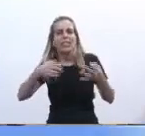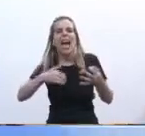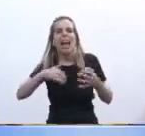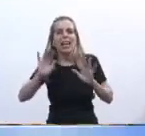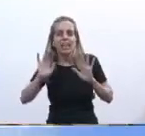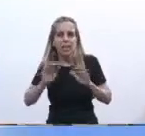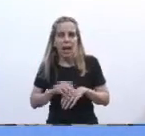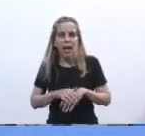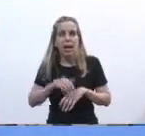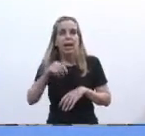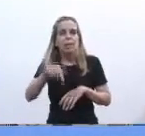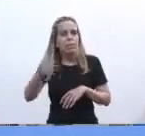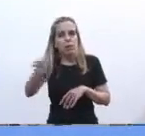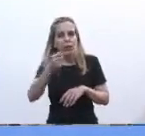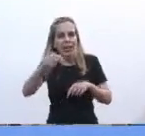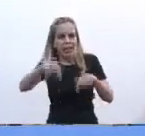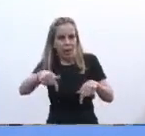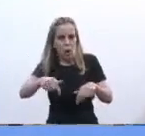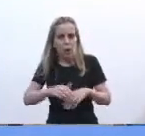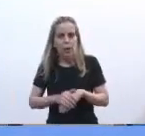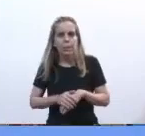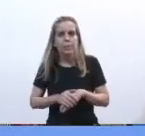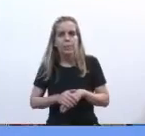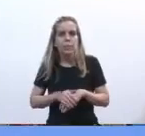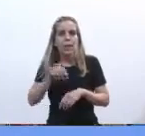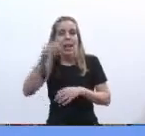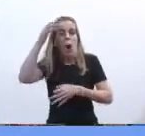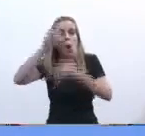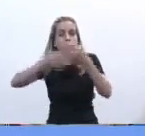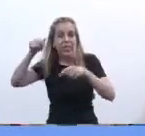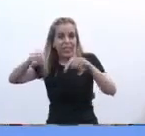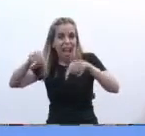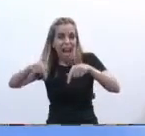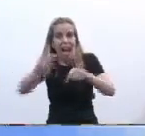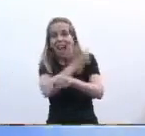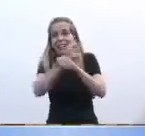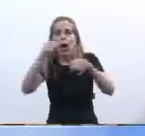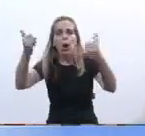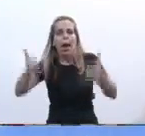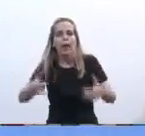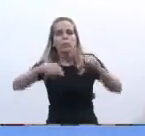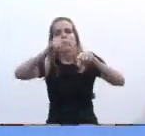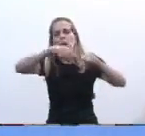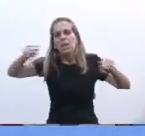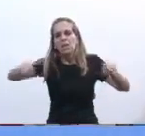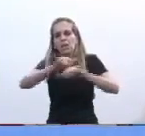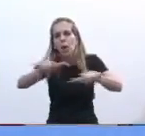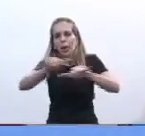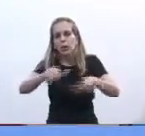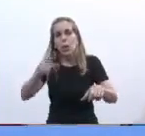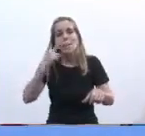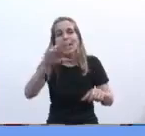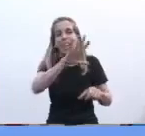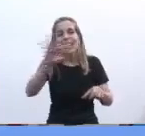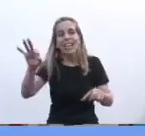de hoy registra más de 1500 casos de mujeres con causas